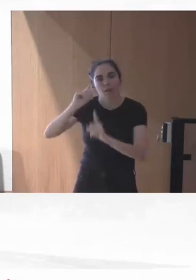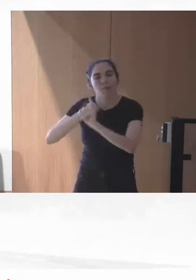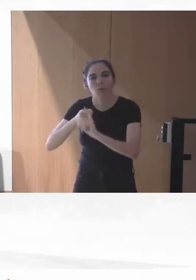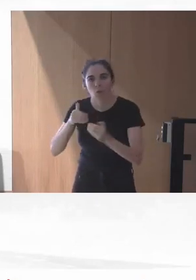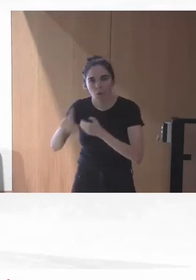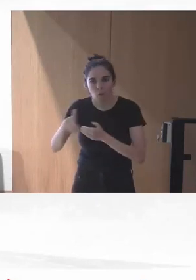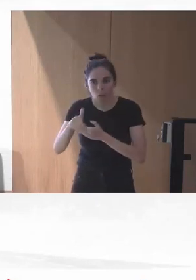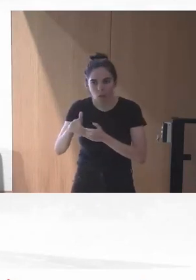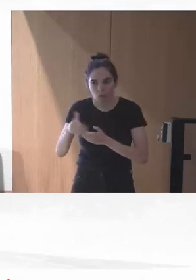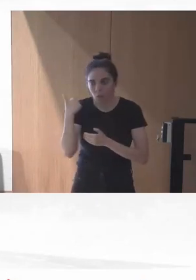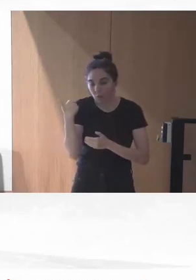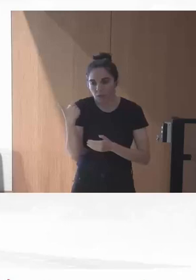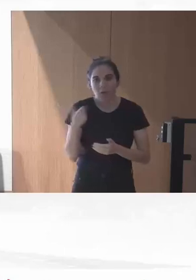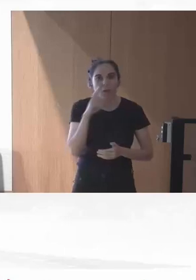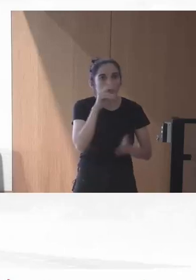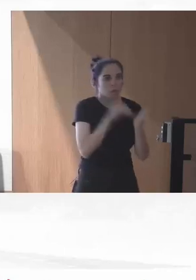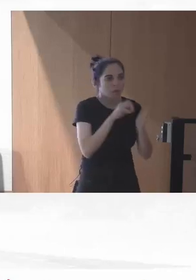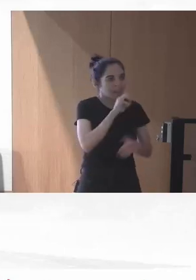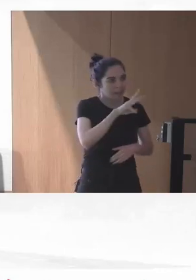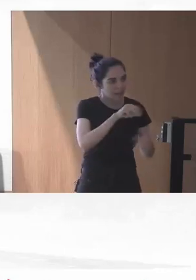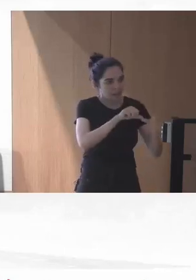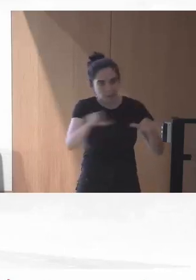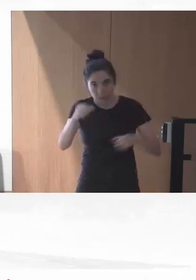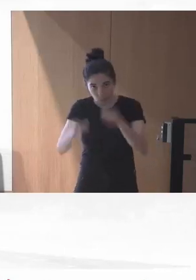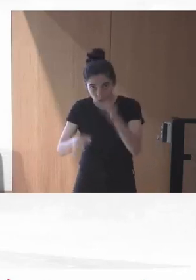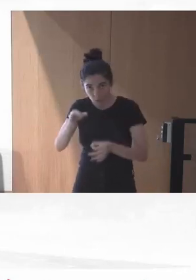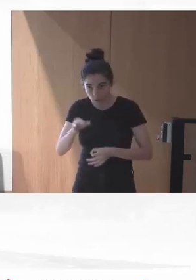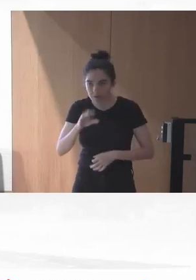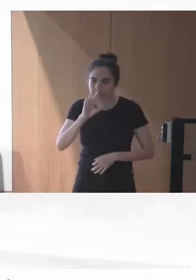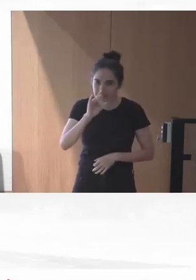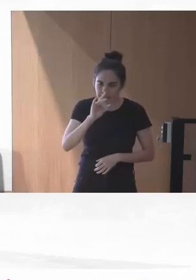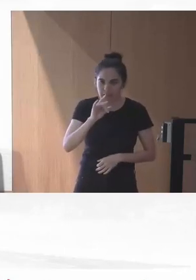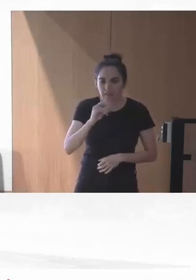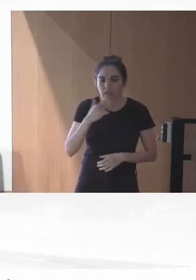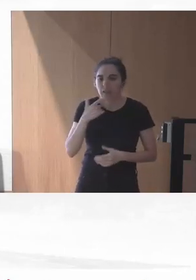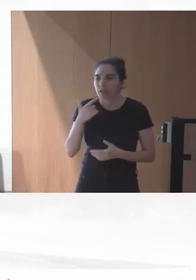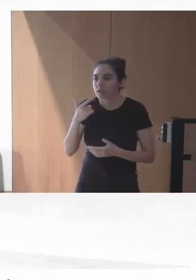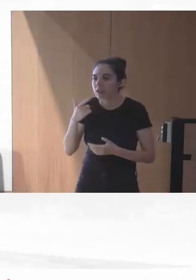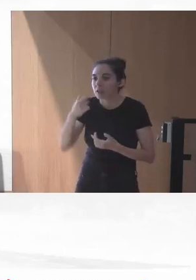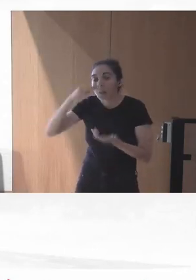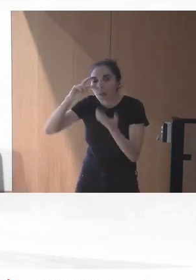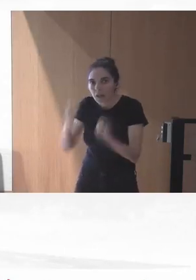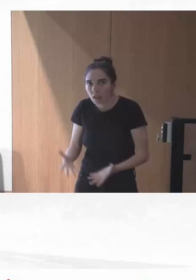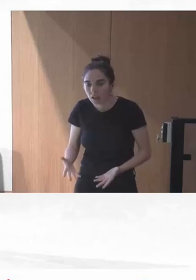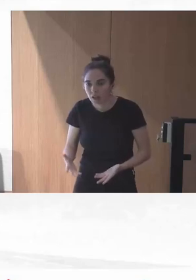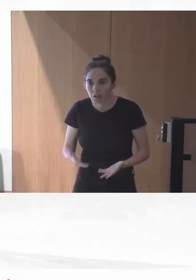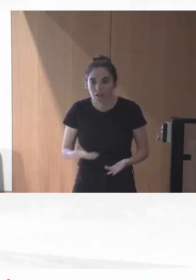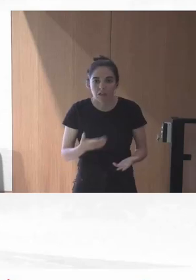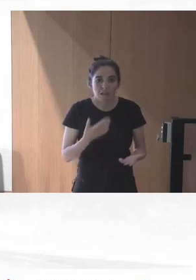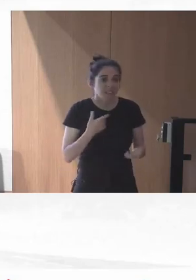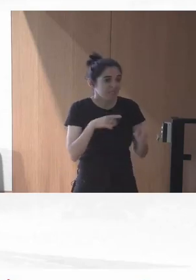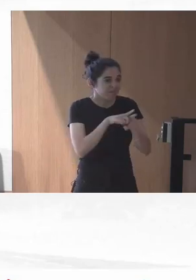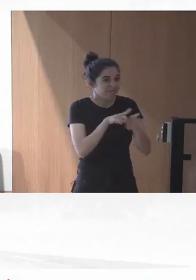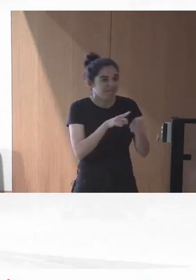2013. ¿Después de 2013 has tenido juicios? Sí. ¿Y qué experiencia has tenido ahí? Pues igual, ¿no?